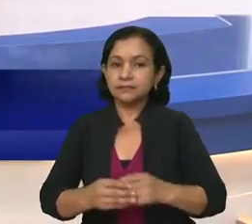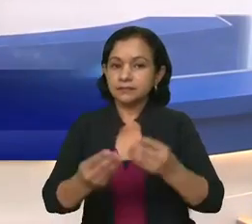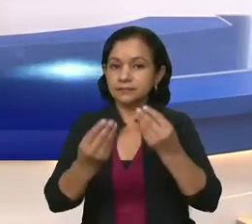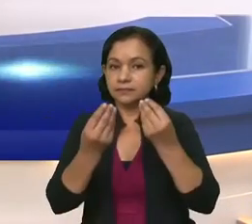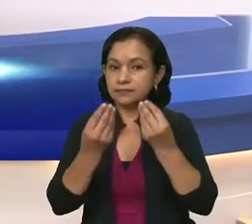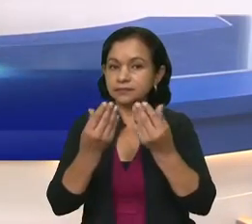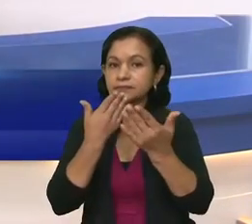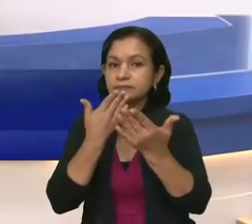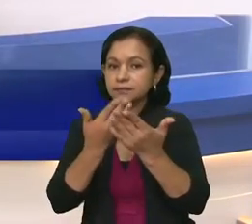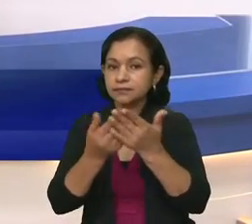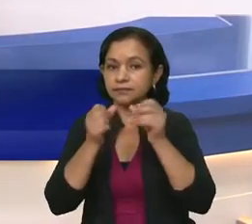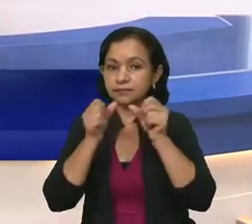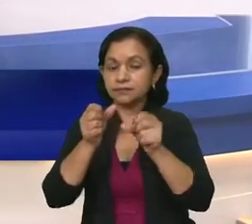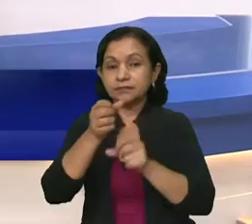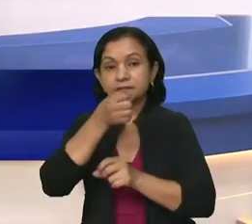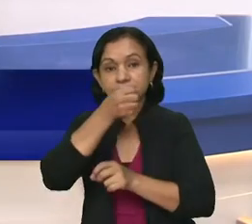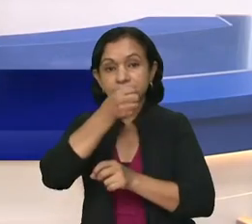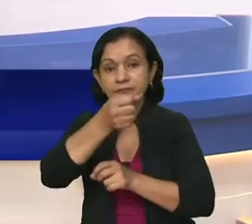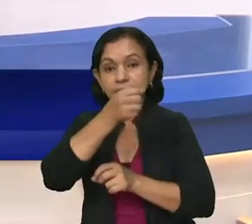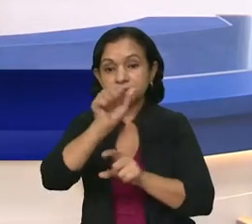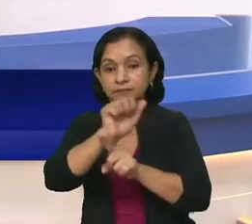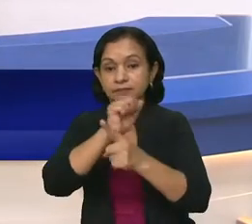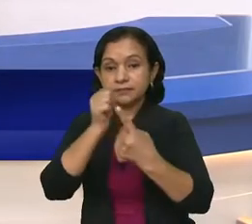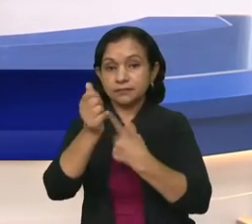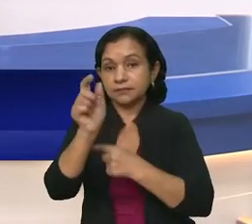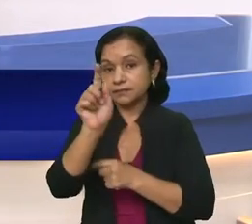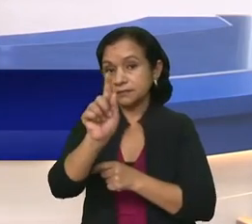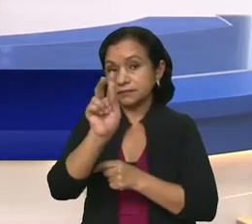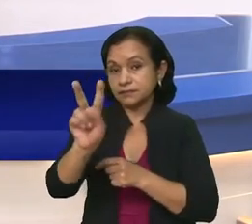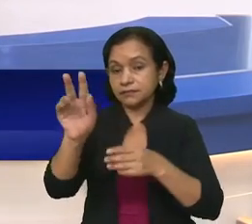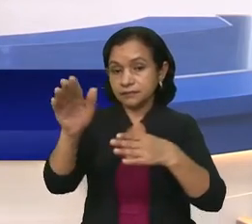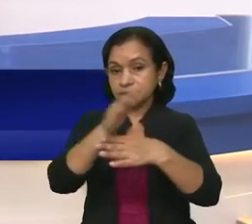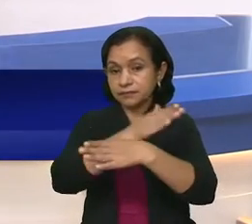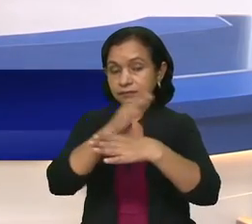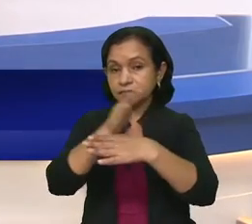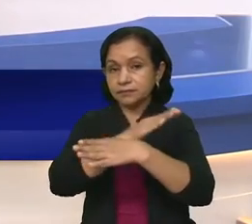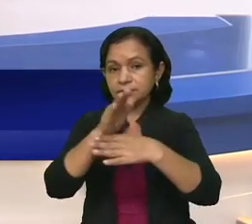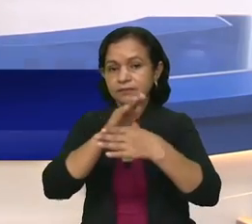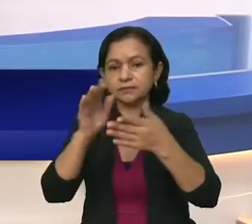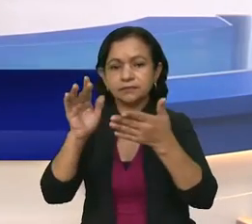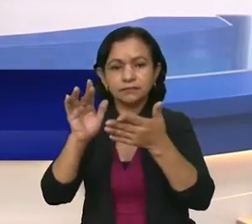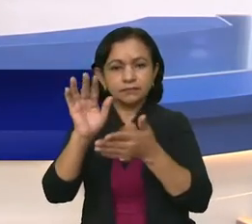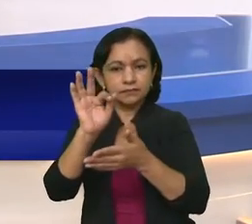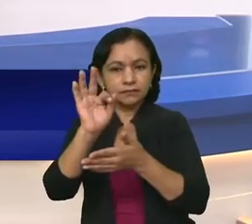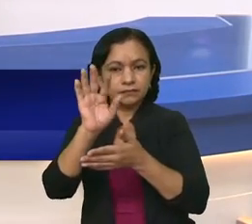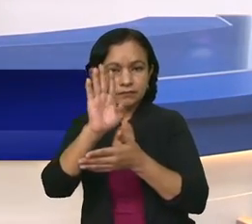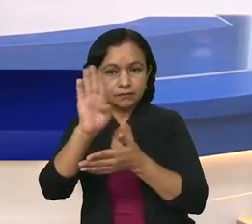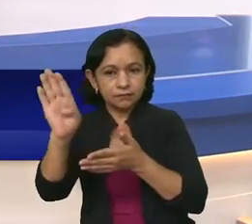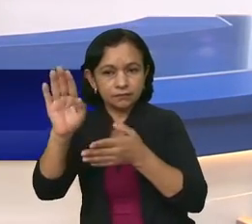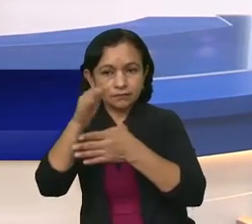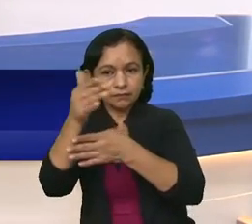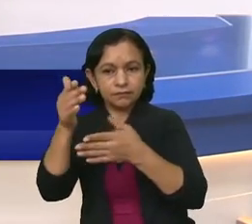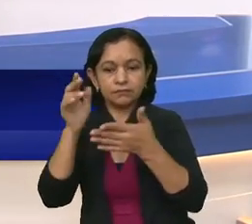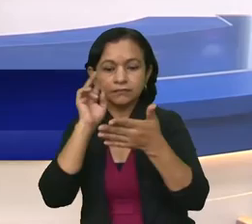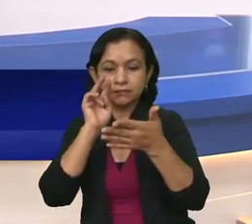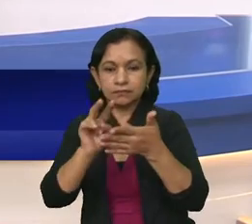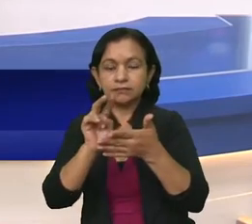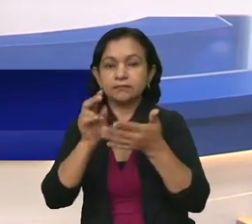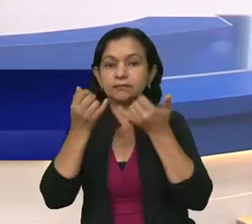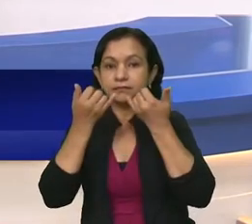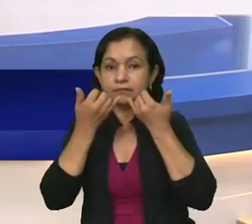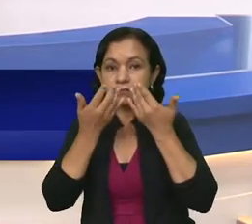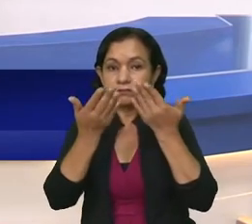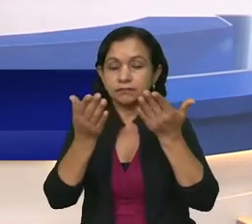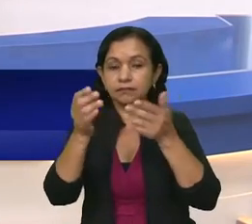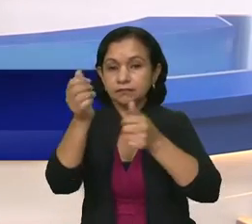gracias por informarse con Noticias Asamblea TV y seguirnos en las diferentes plataformas sociales de Facebook y Twitter. Siguiendo con las informaciones,